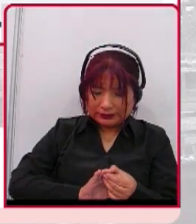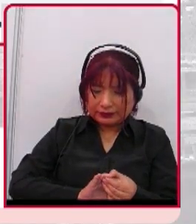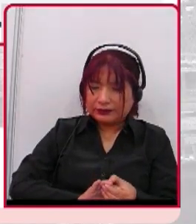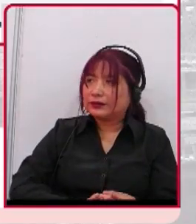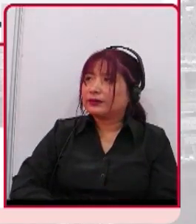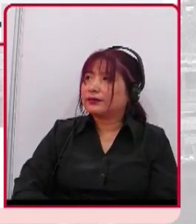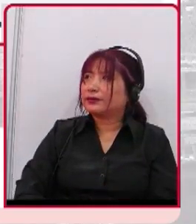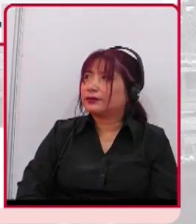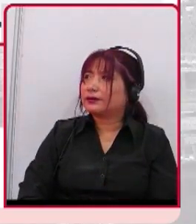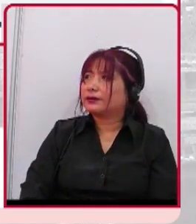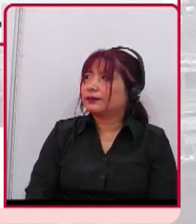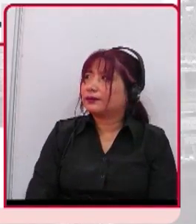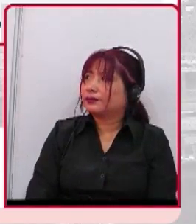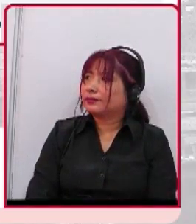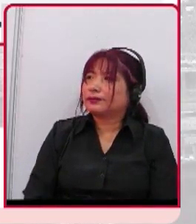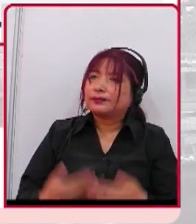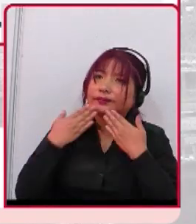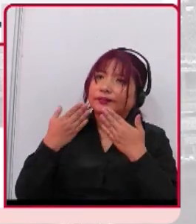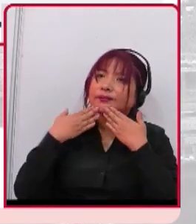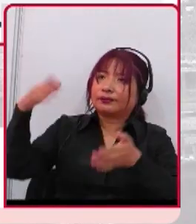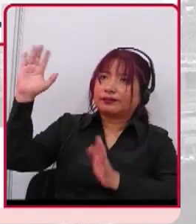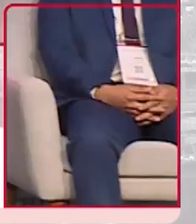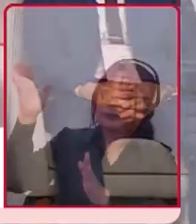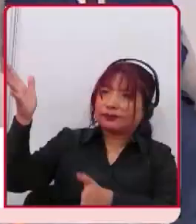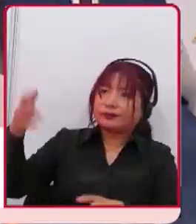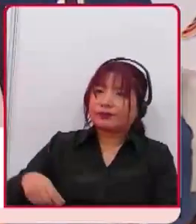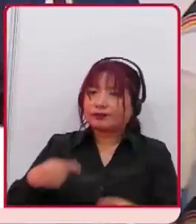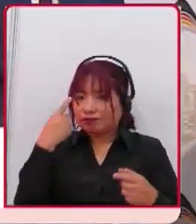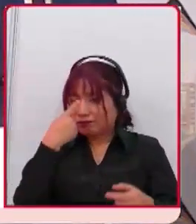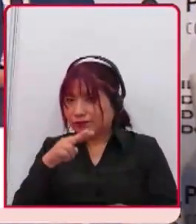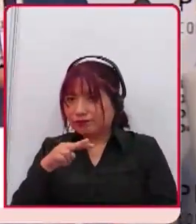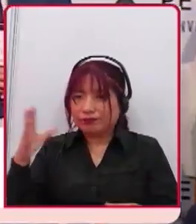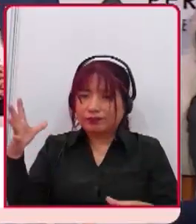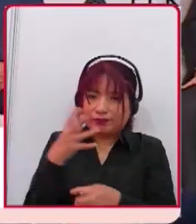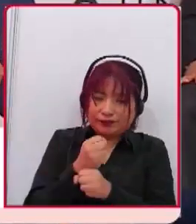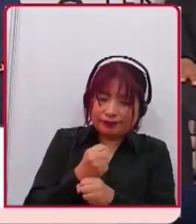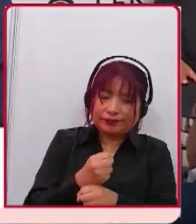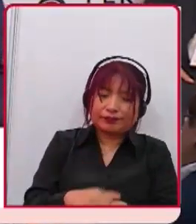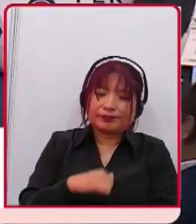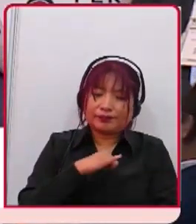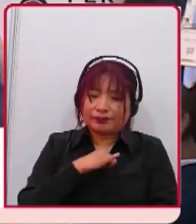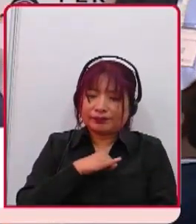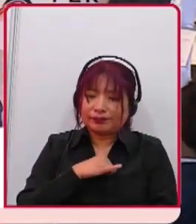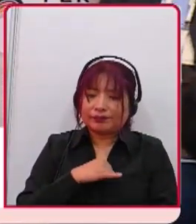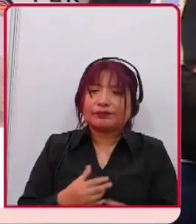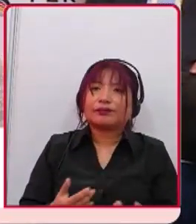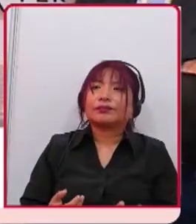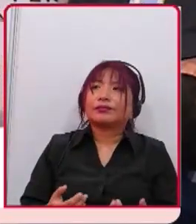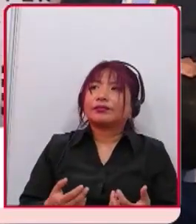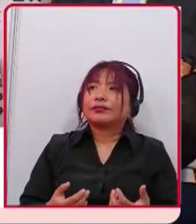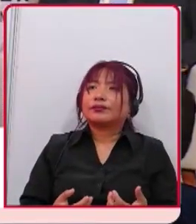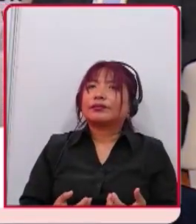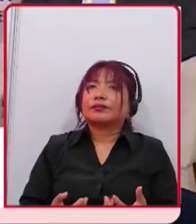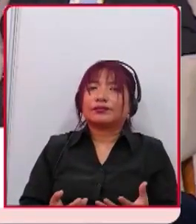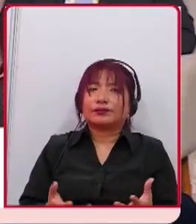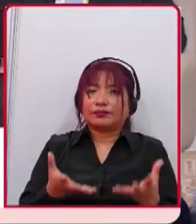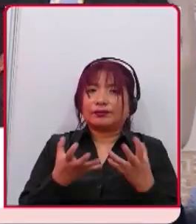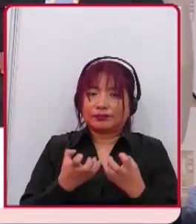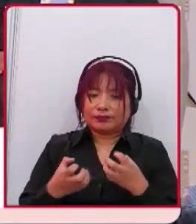Bien, muchísimas gracias, Ana, por la presentación, bastante sintética. Sin embargo, como tenemos tiempo para hacer unas